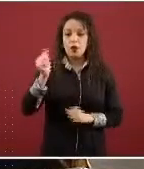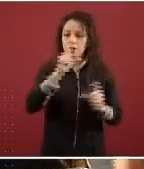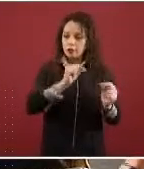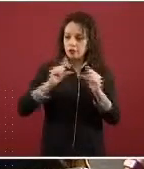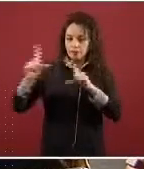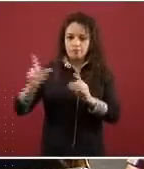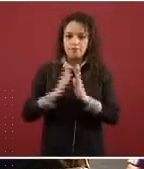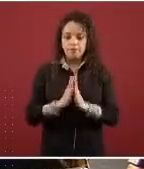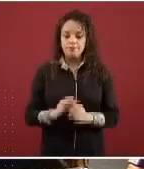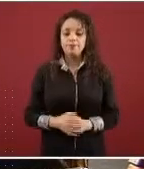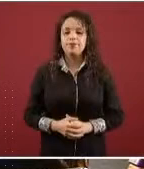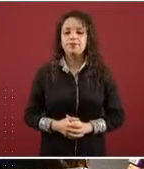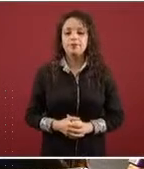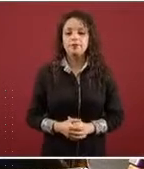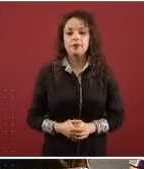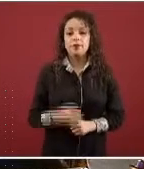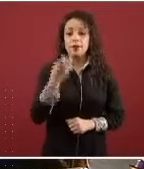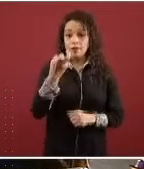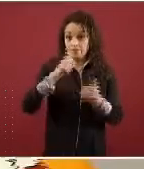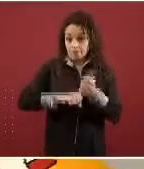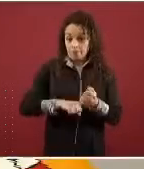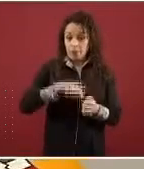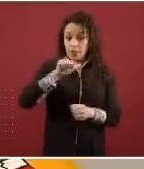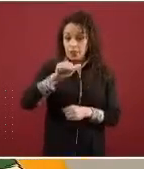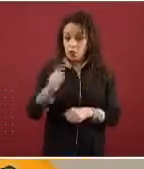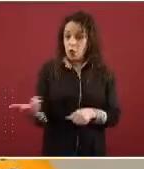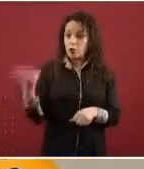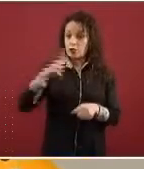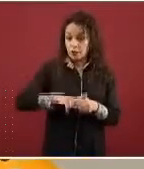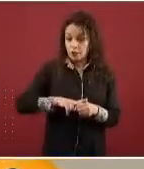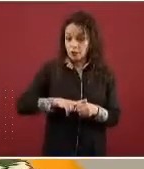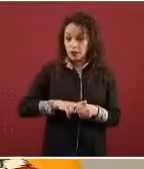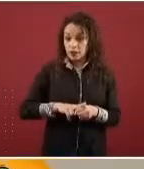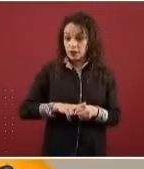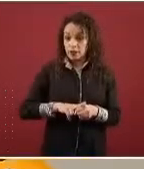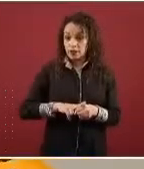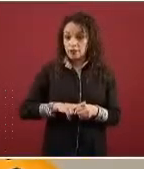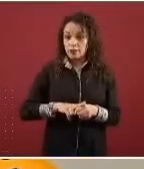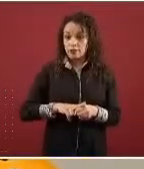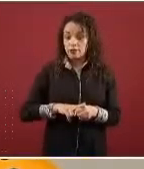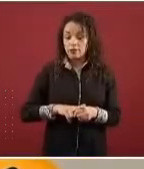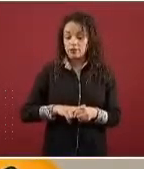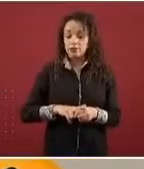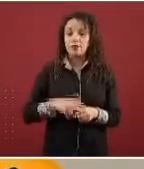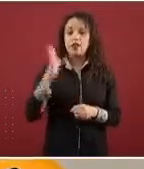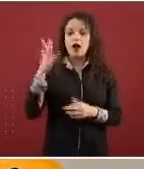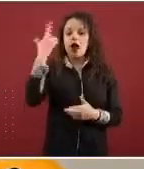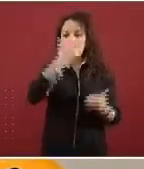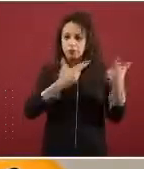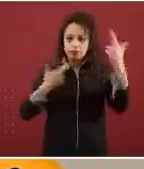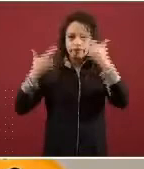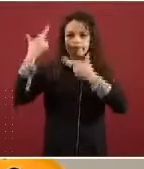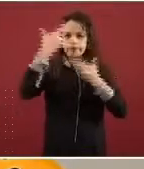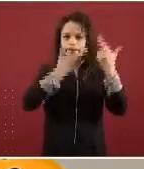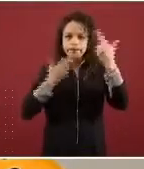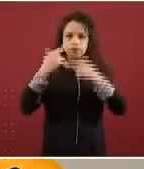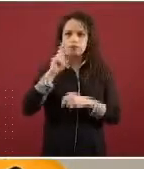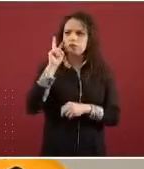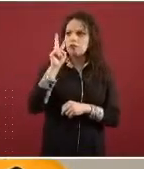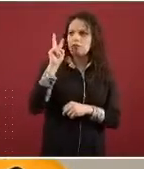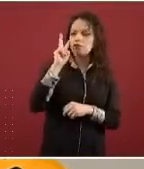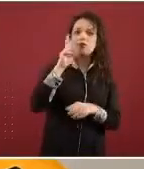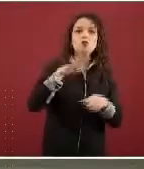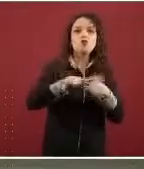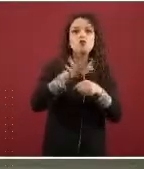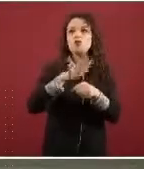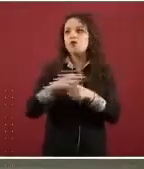De esos 16 hospitales que nos asignaron, ya se fueron a revisar, ya tenemos las necesidades